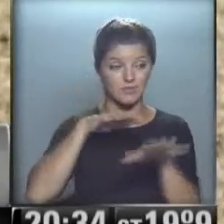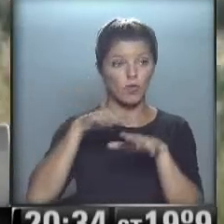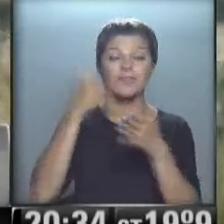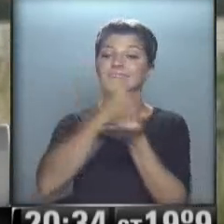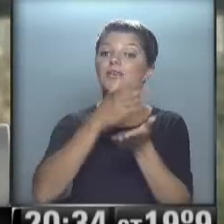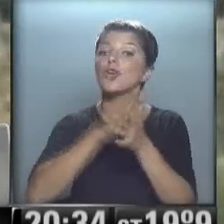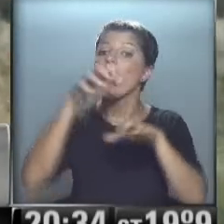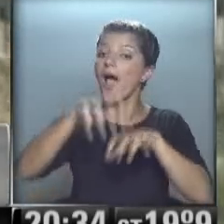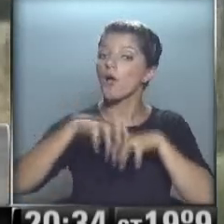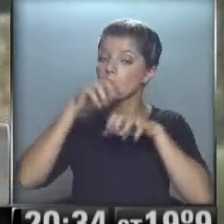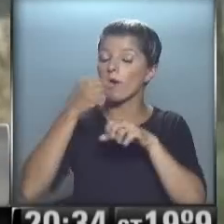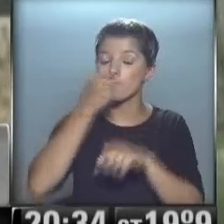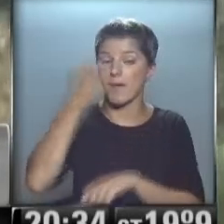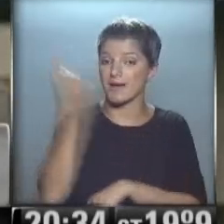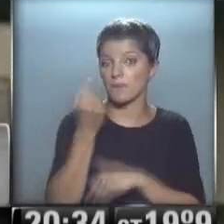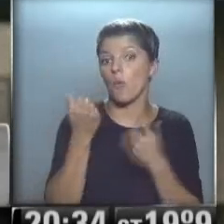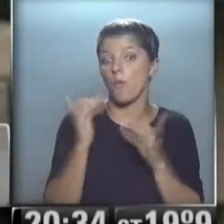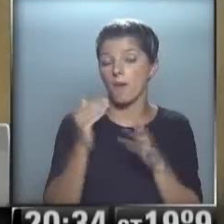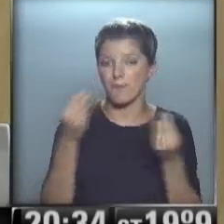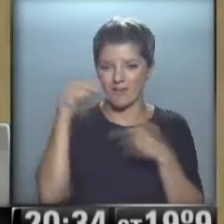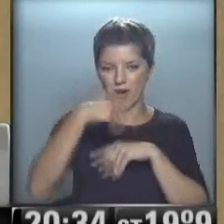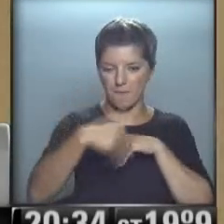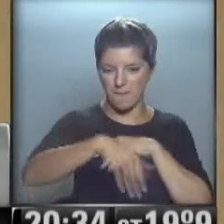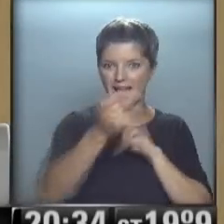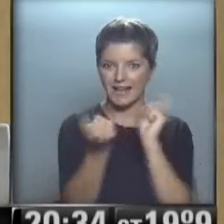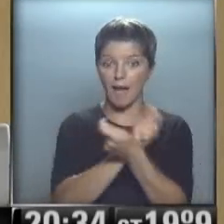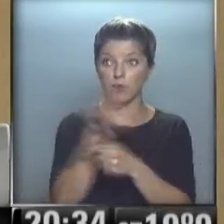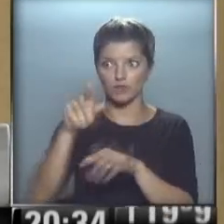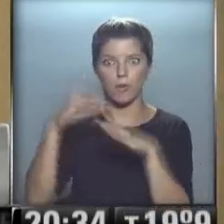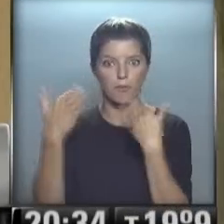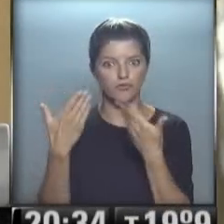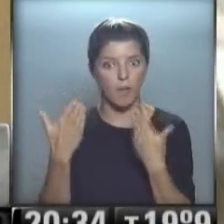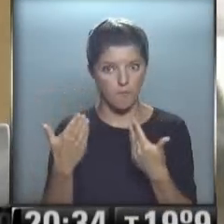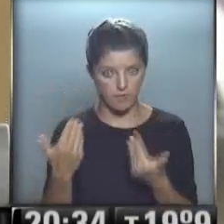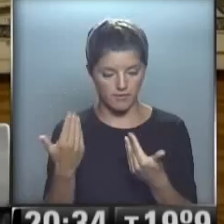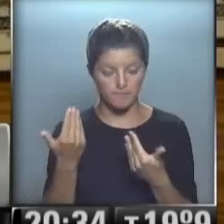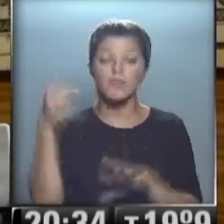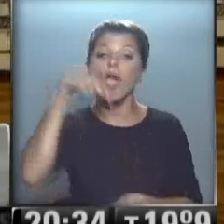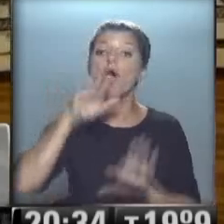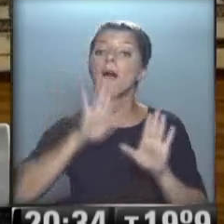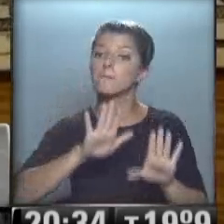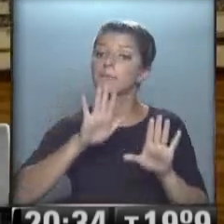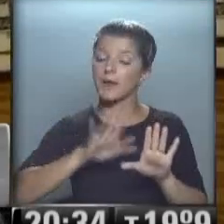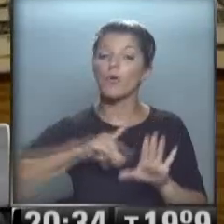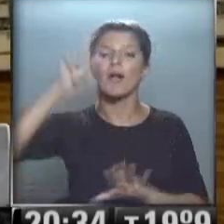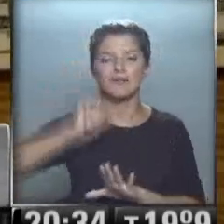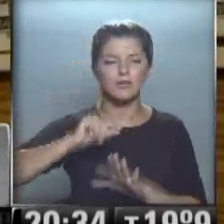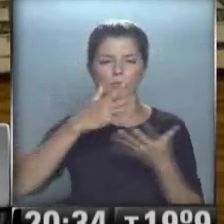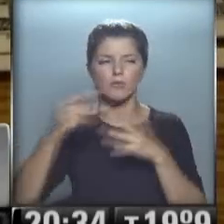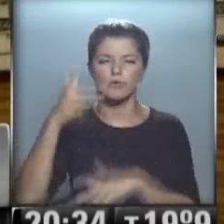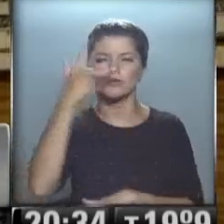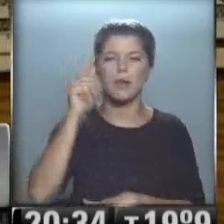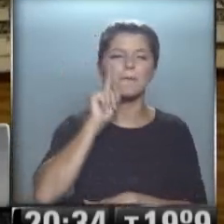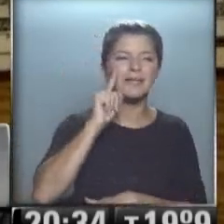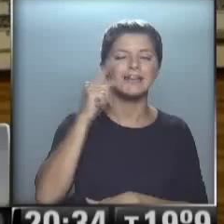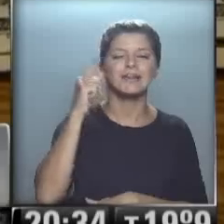hagan pronto, dado que va a haber un tipo de cambio que a ellos les conviene. Estamos esperando una liquidación de aproximadamente 3.500, 4.000